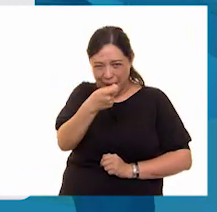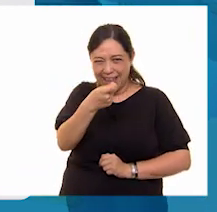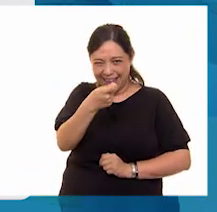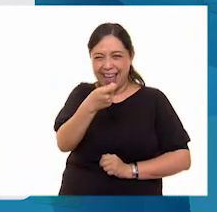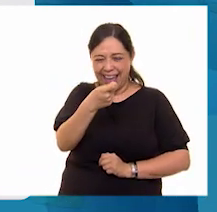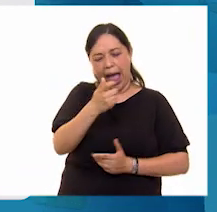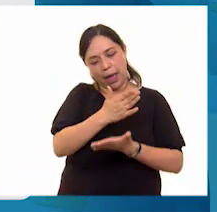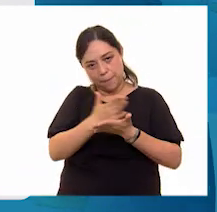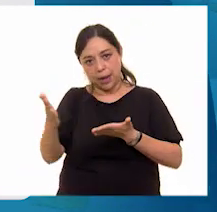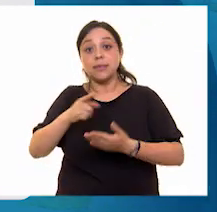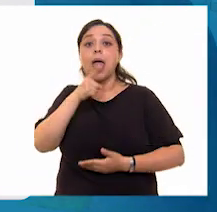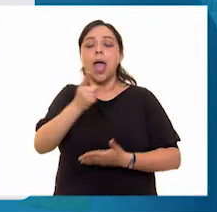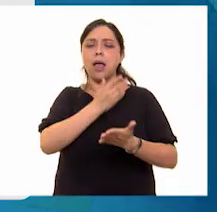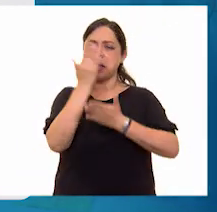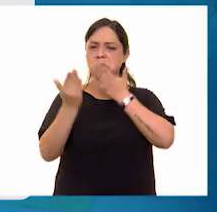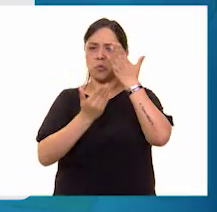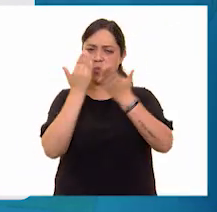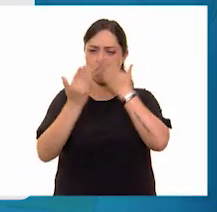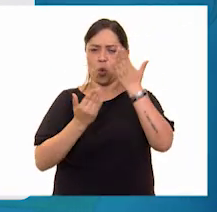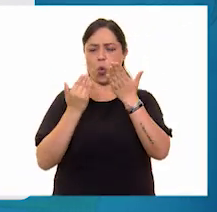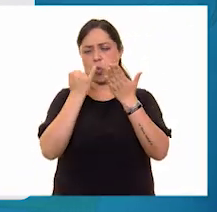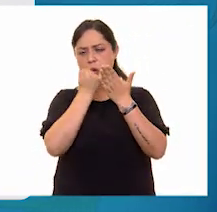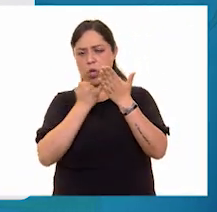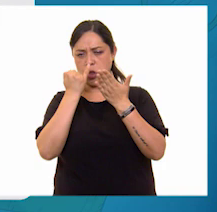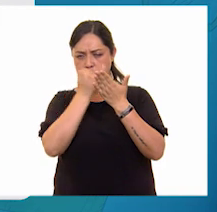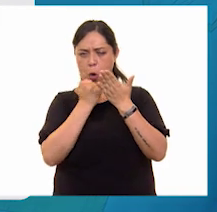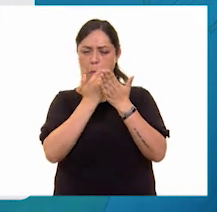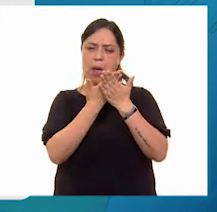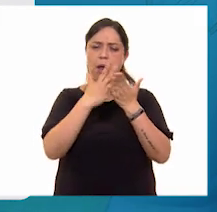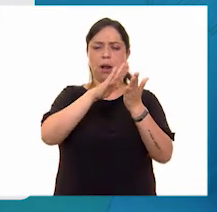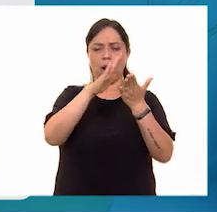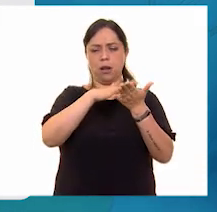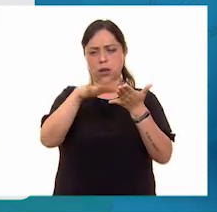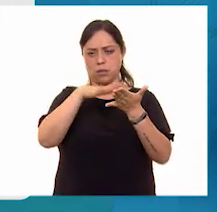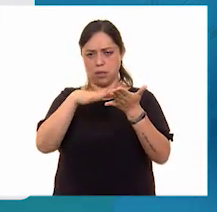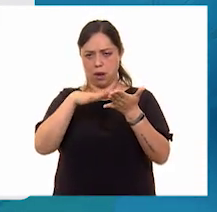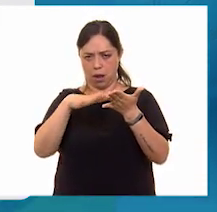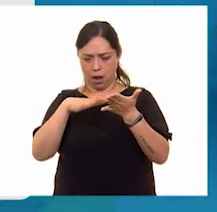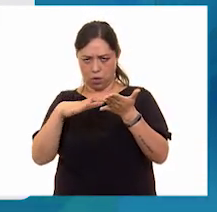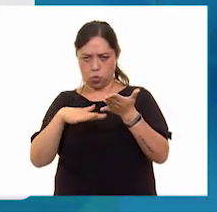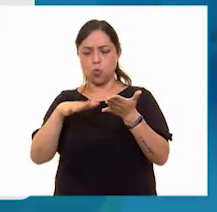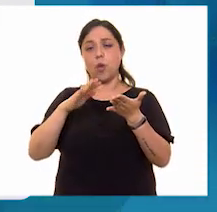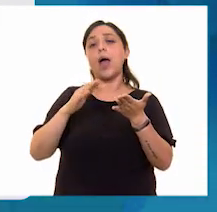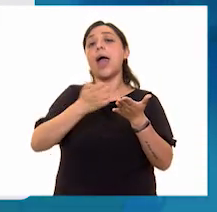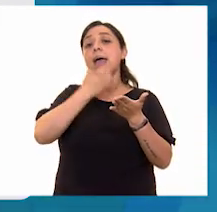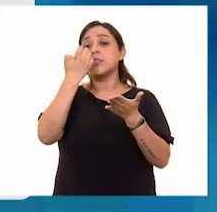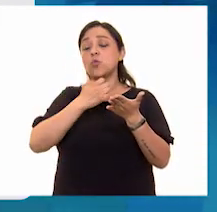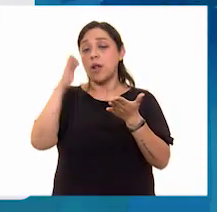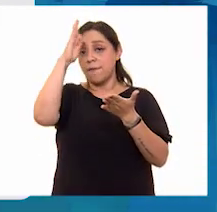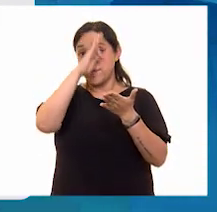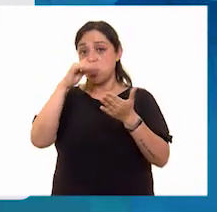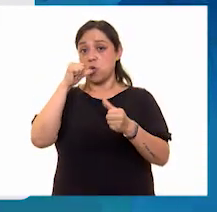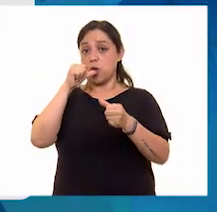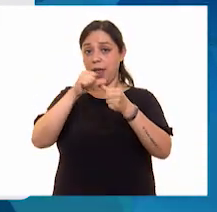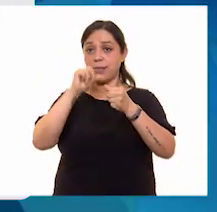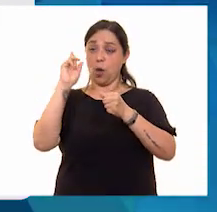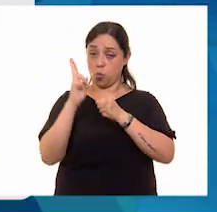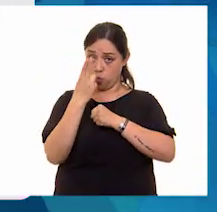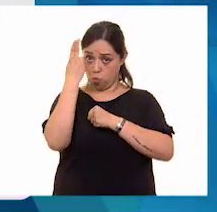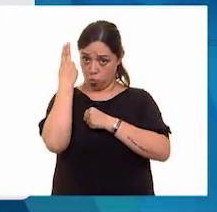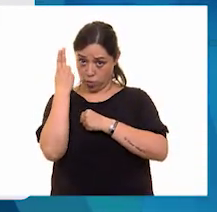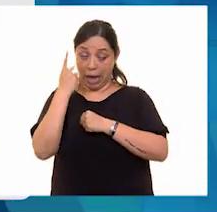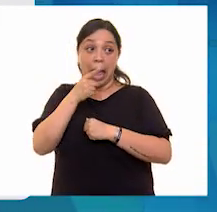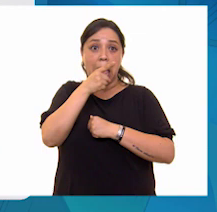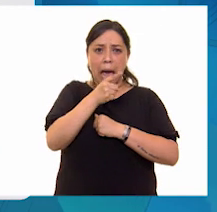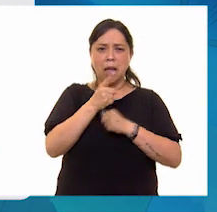Estudió lengua y literaturas hispánicas en la Facultad de Filosofía y Letras de la UNAM y es famoso por